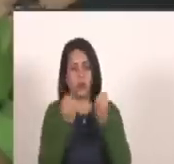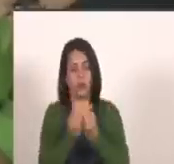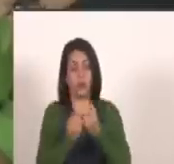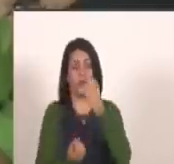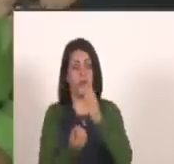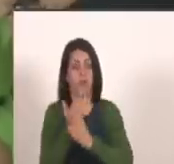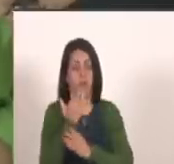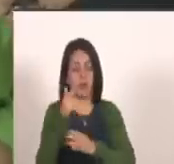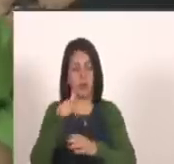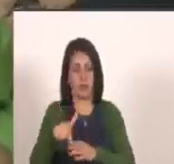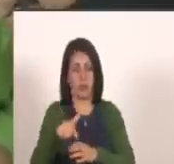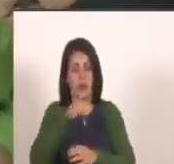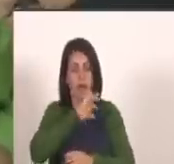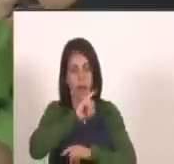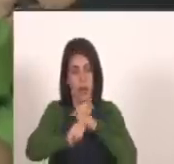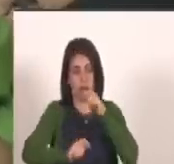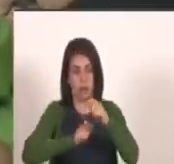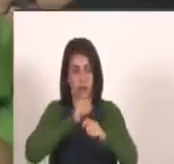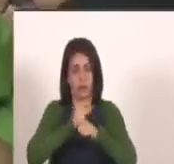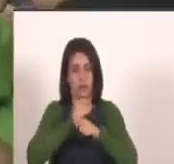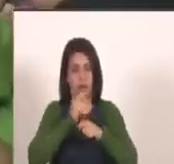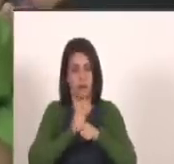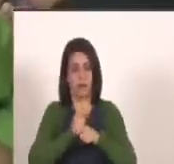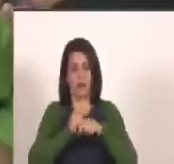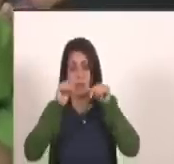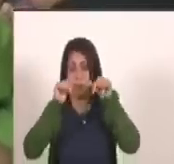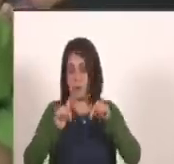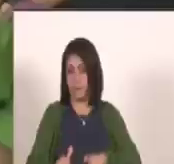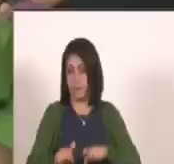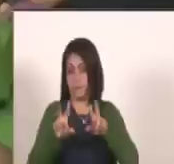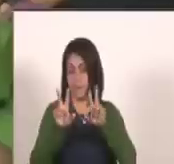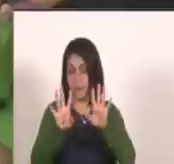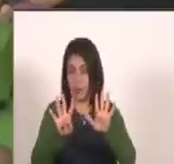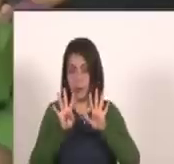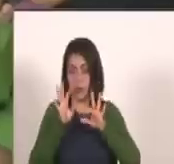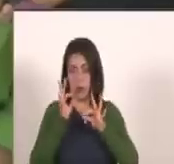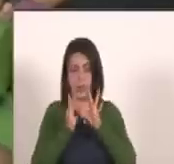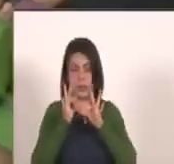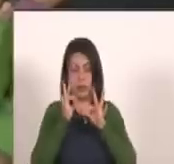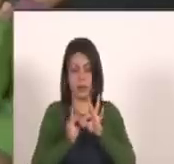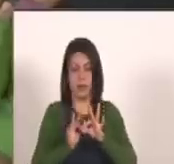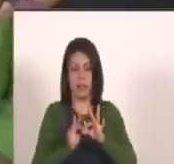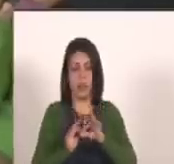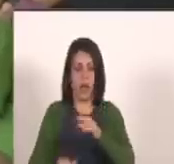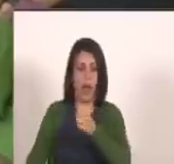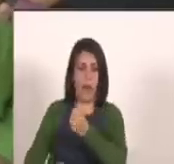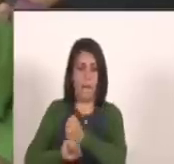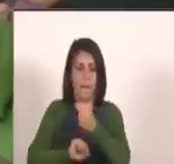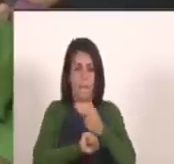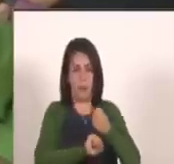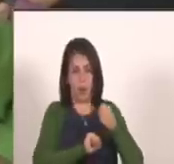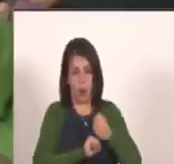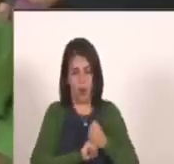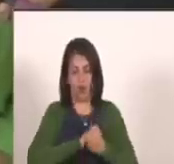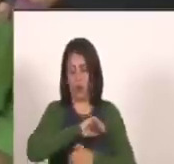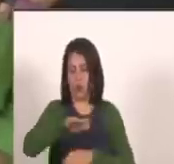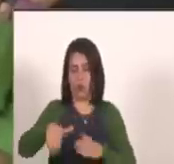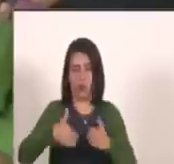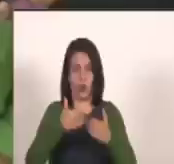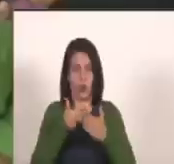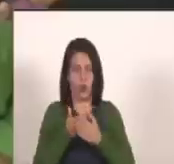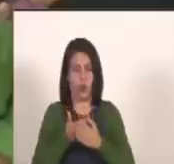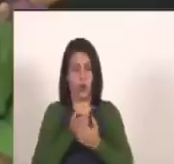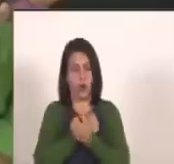organizaciones, fundaciones, asociaciones, que a partir de ese 9 de septiembre nos han dado todo